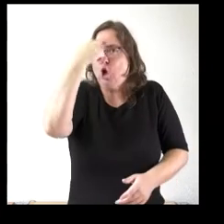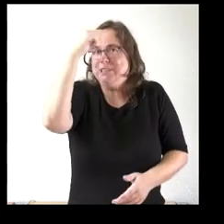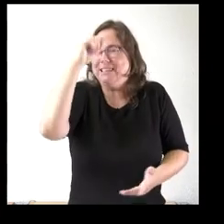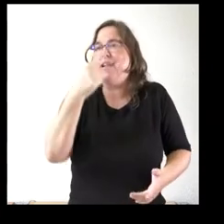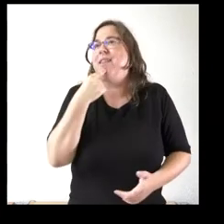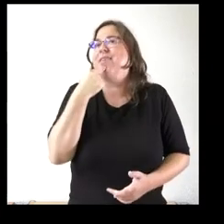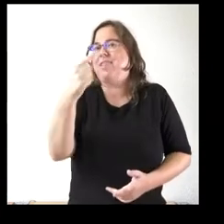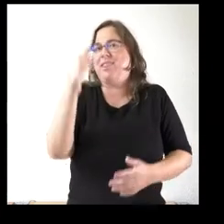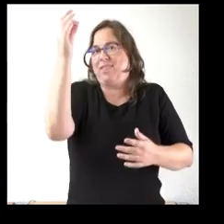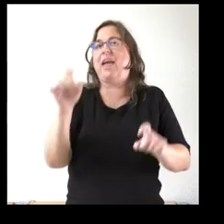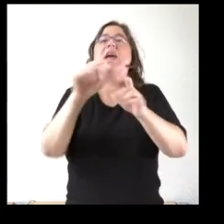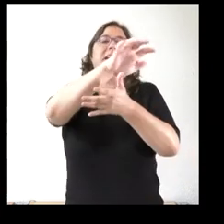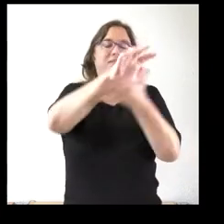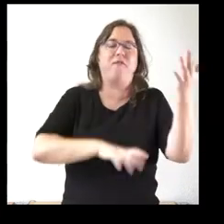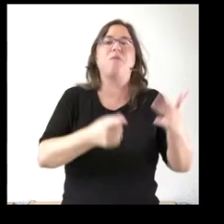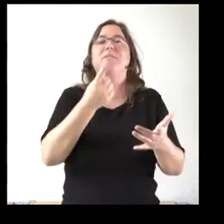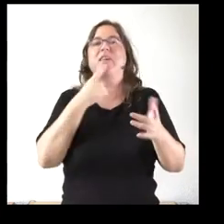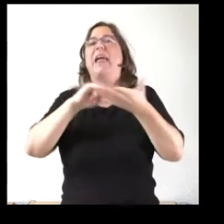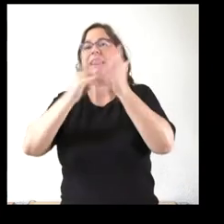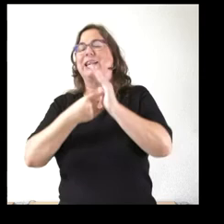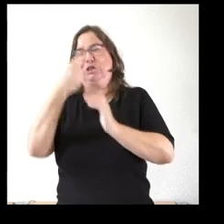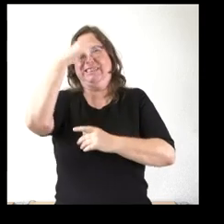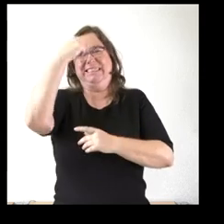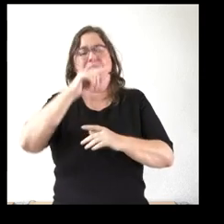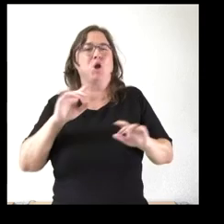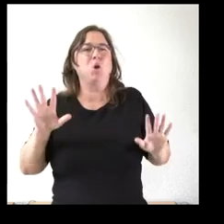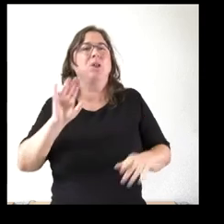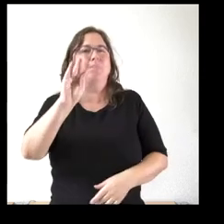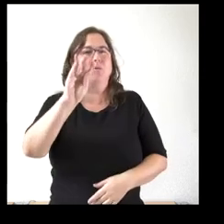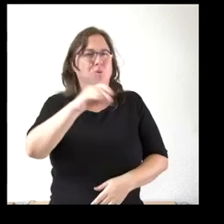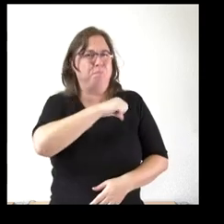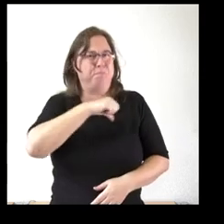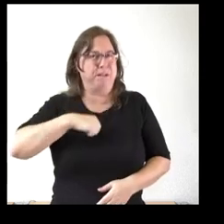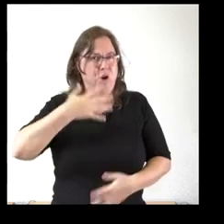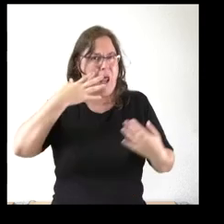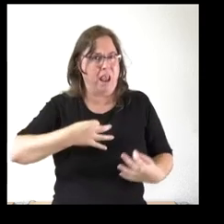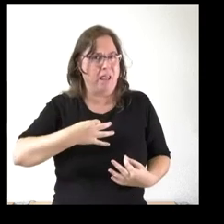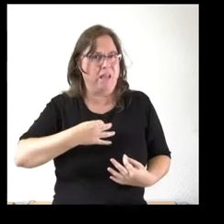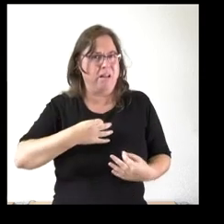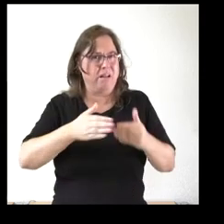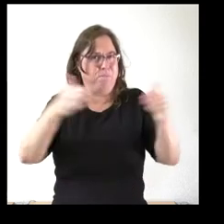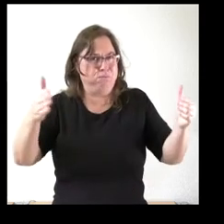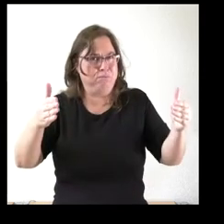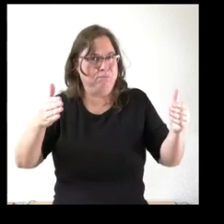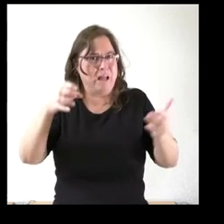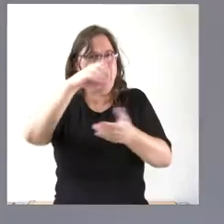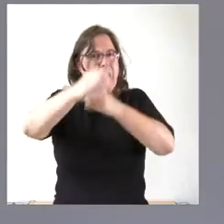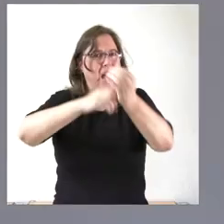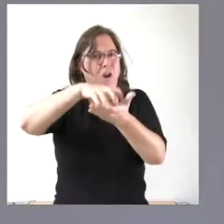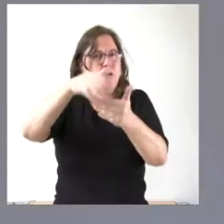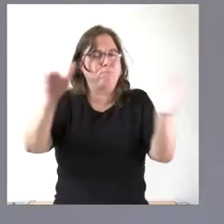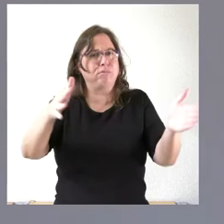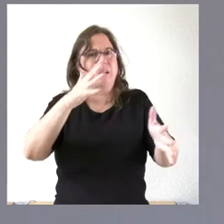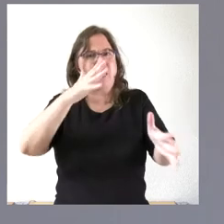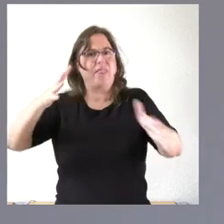lo tendrá que decir el informe, los técnicos, pero ¿usted está convencido? ¿Usted tiene alguna duda? Aquí no se